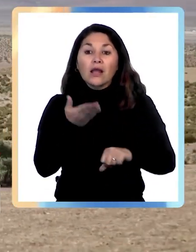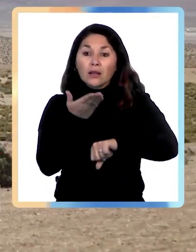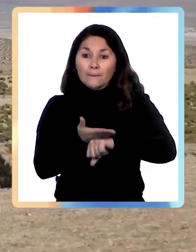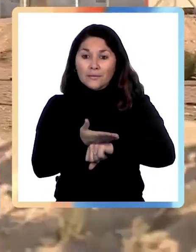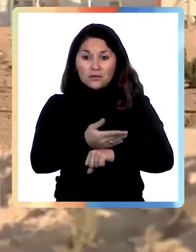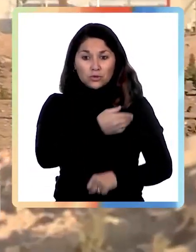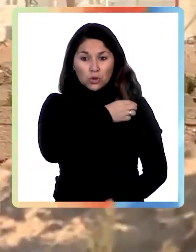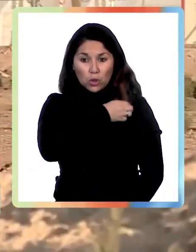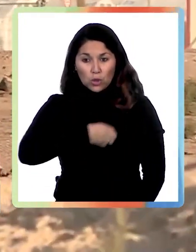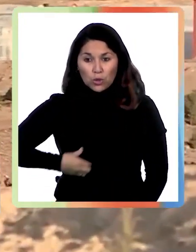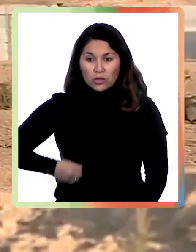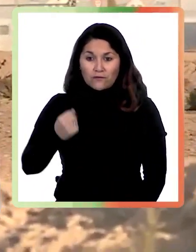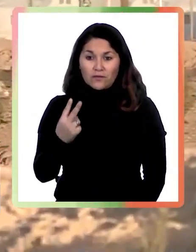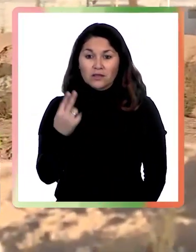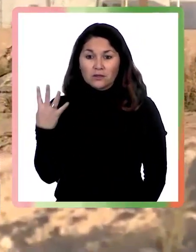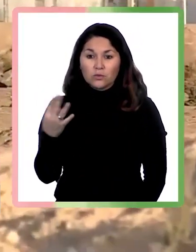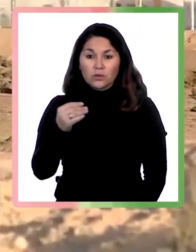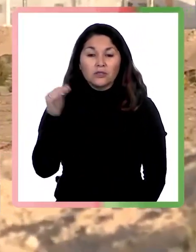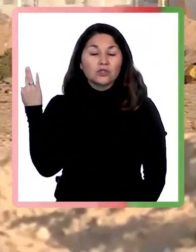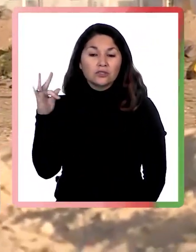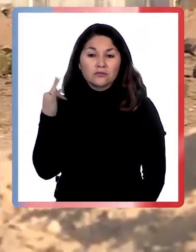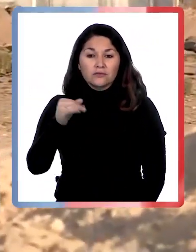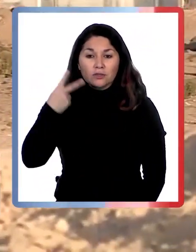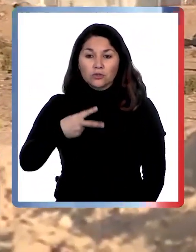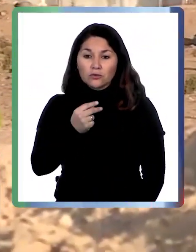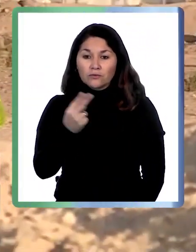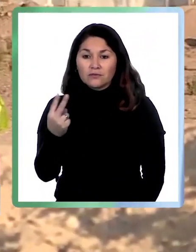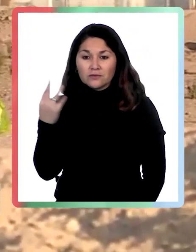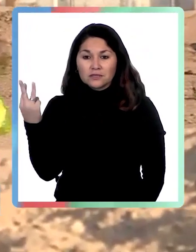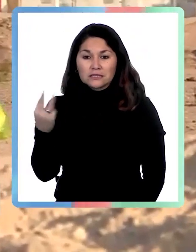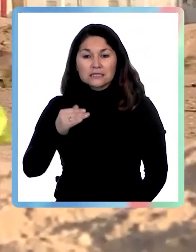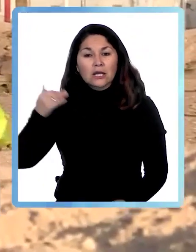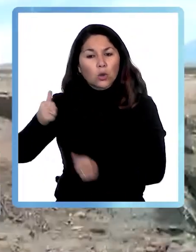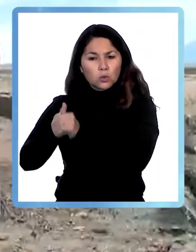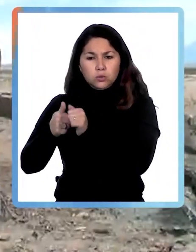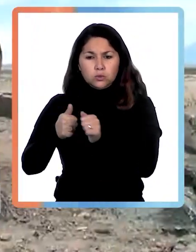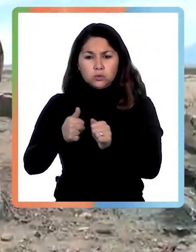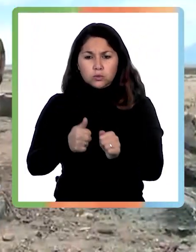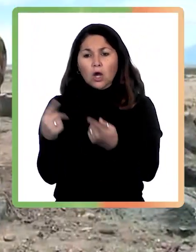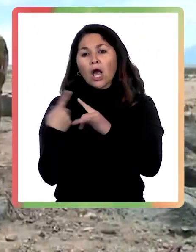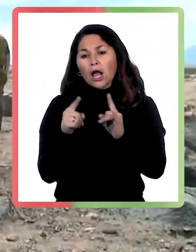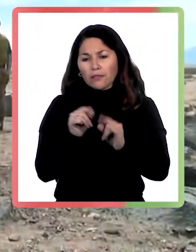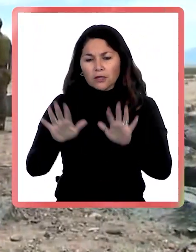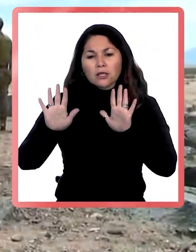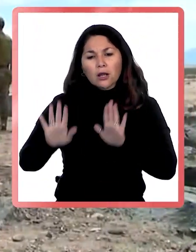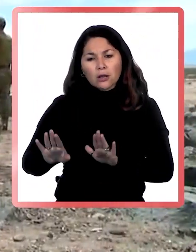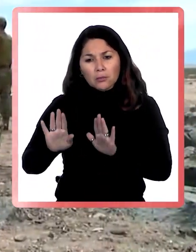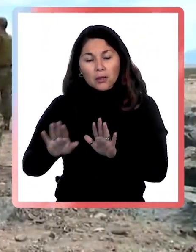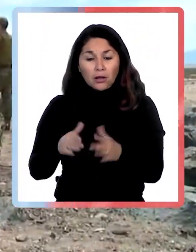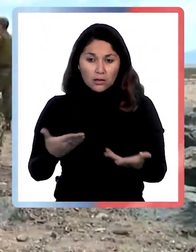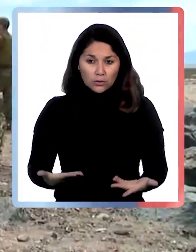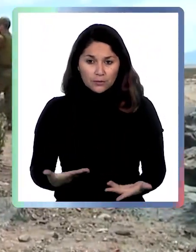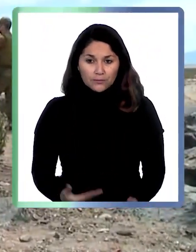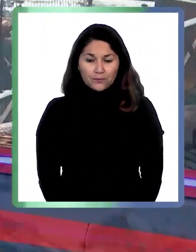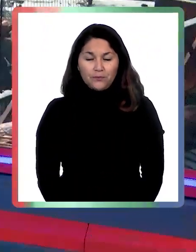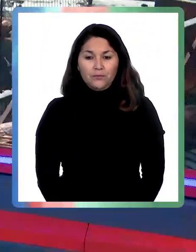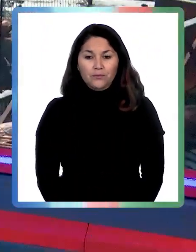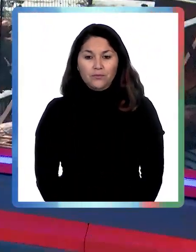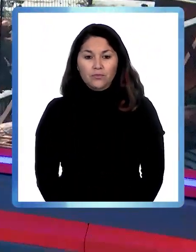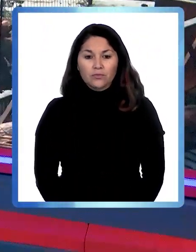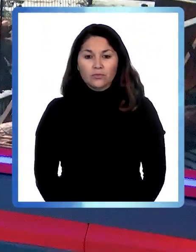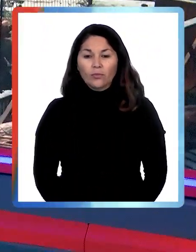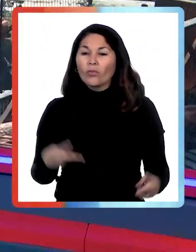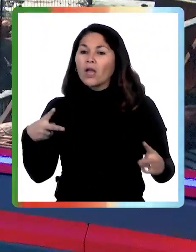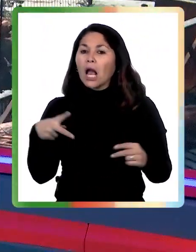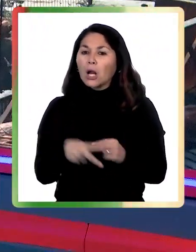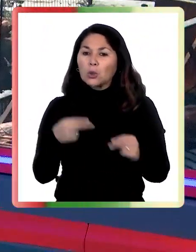ejecutivo el 24 de febrero del 2023 manteniéndose en el tiempo a través de diferentes prórrogas hasta la fecha ante el